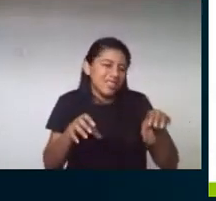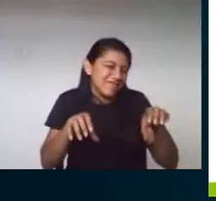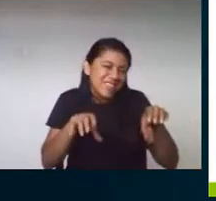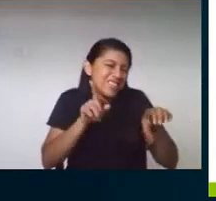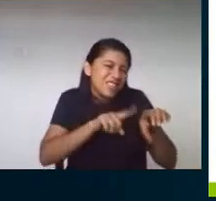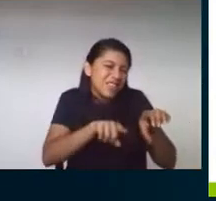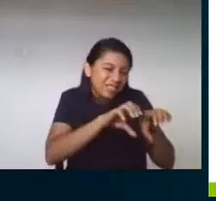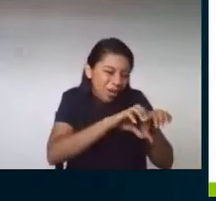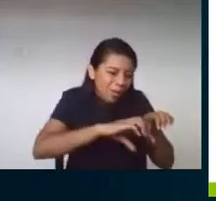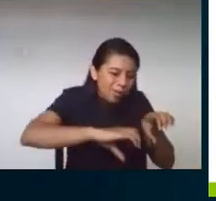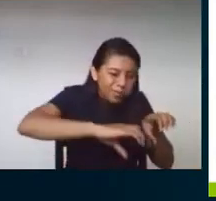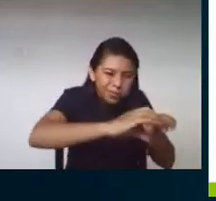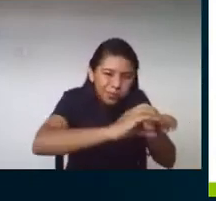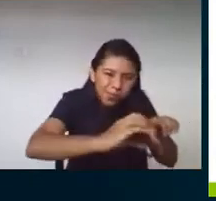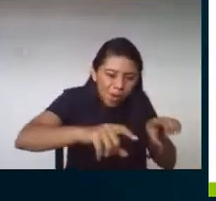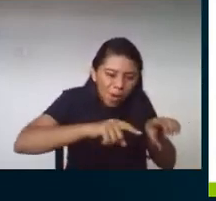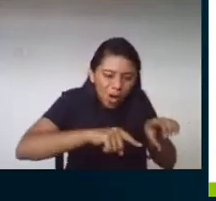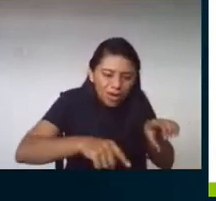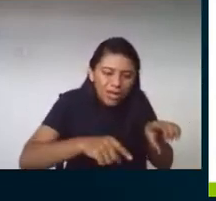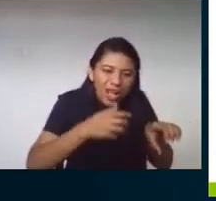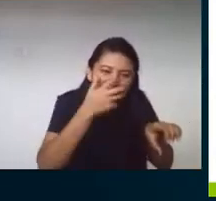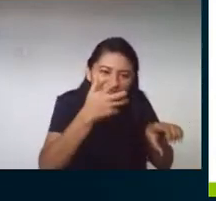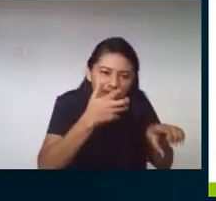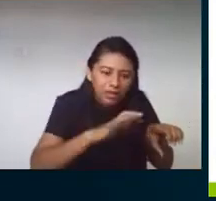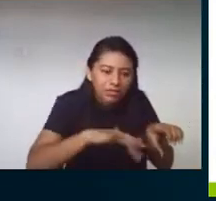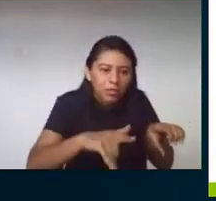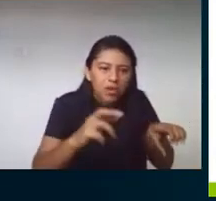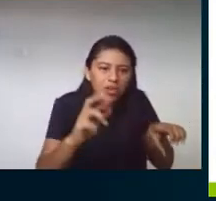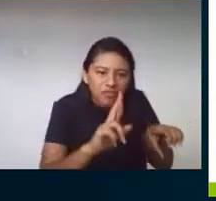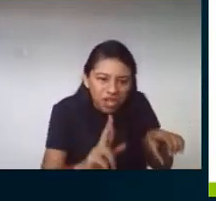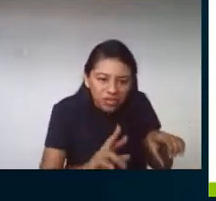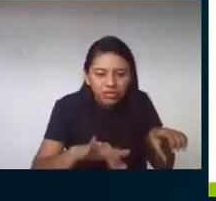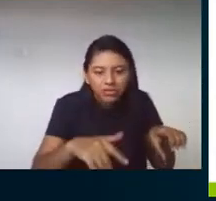de temperatura. Toda esa información tiene que ser